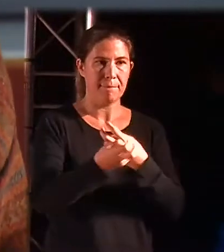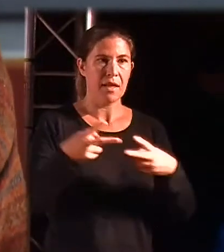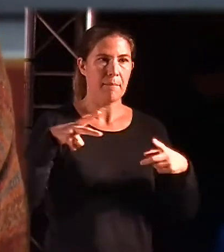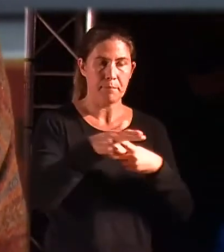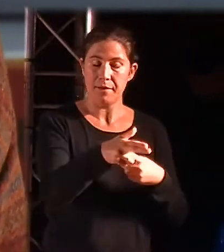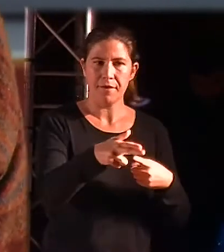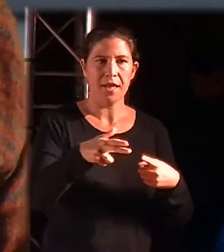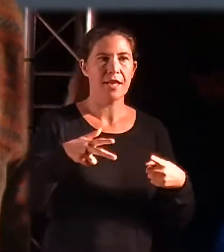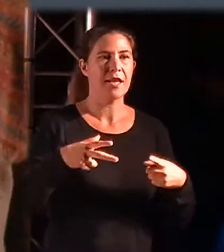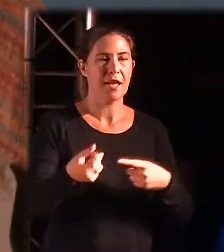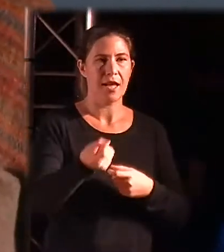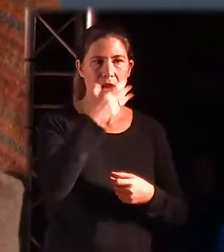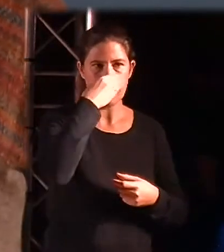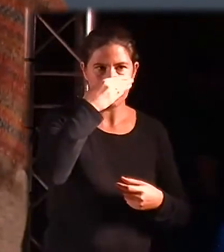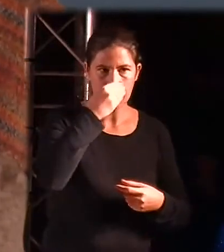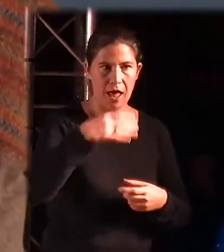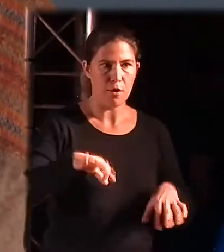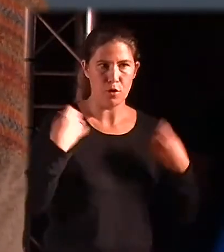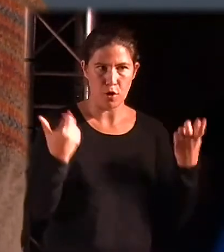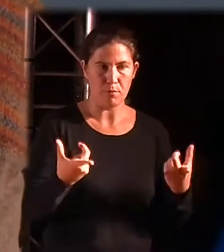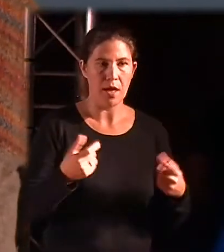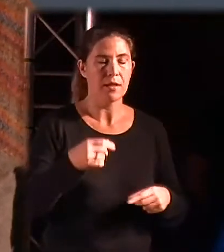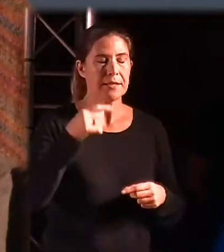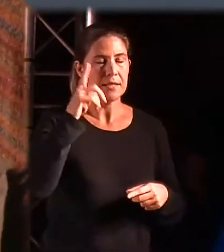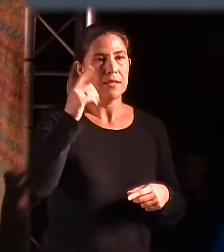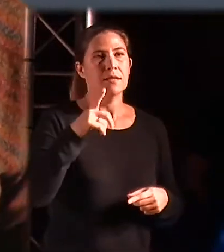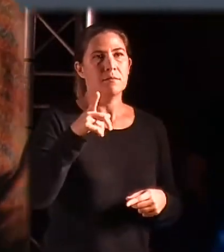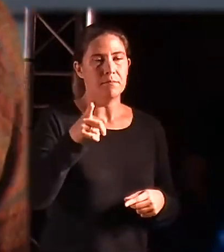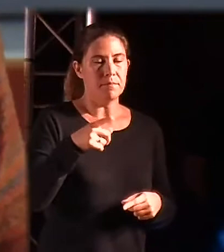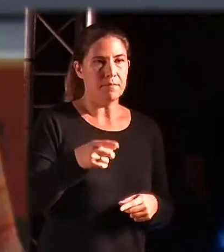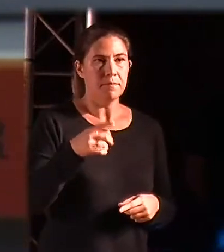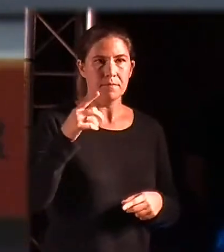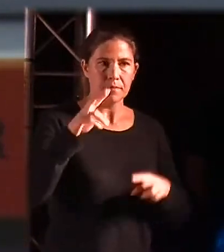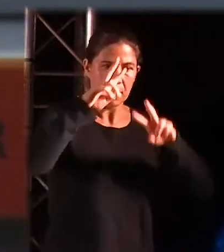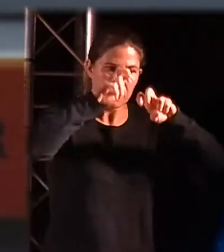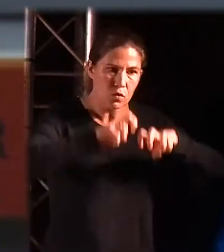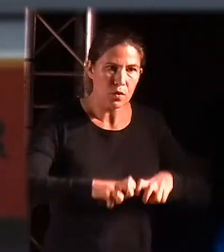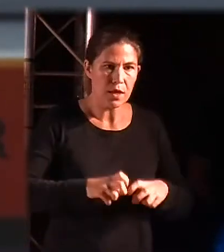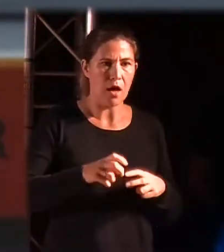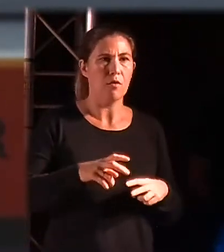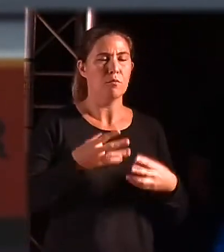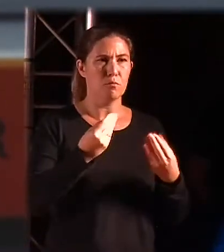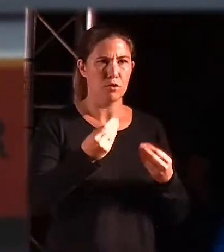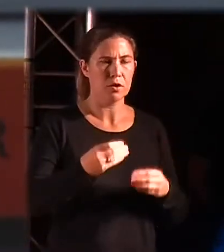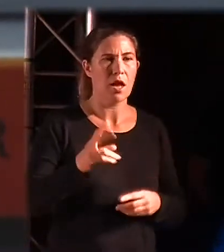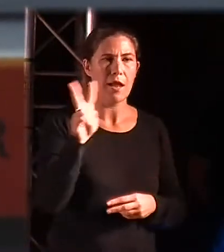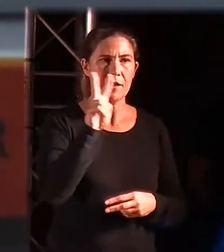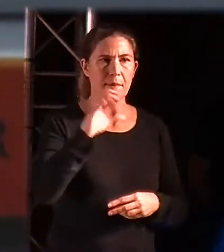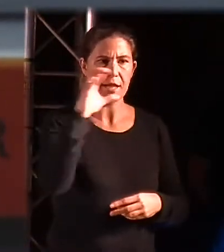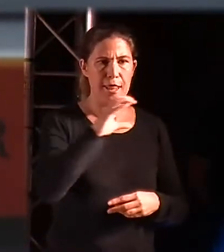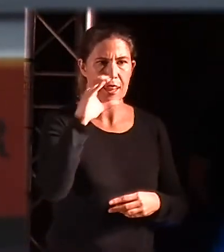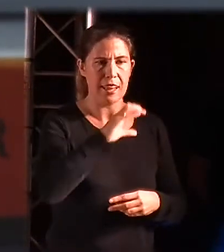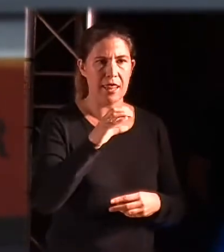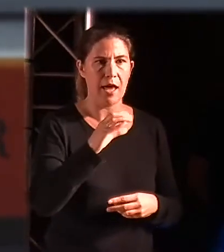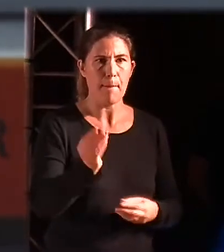el resfriado común. A lo mejor alguno habéis oído hablar de esto o lo habéis probado. Bueno, eso se ha estudiado extensamente. La vitamina C no hace nada